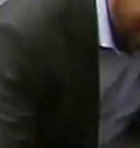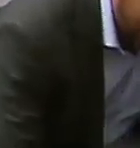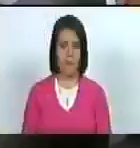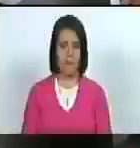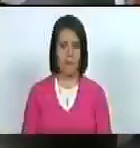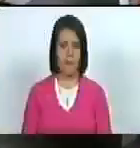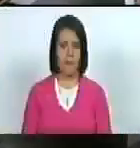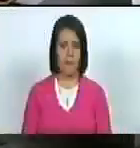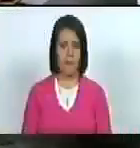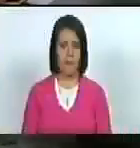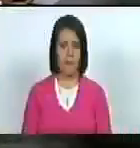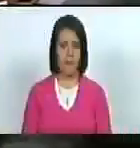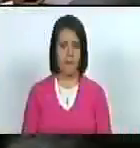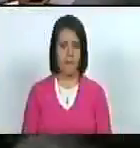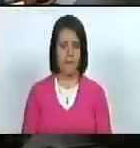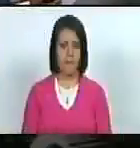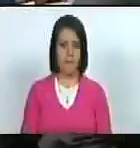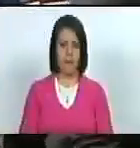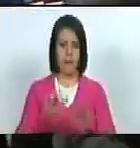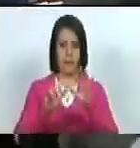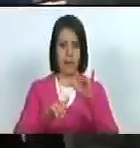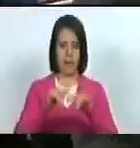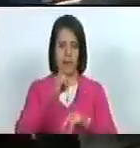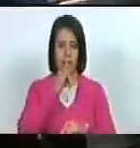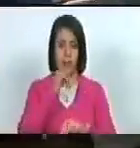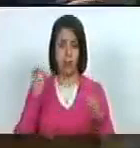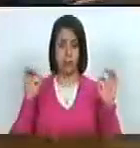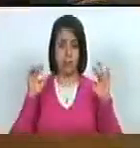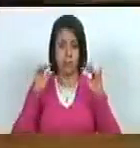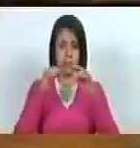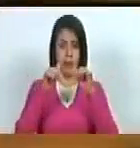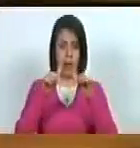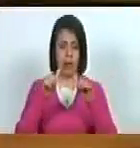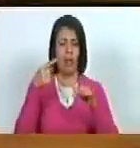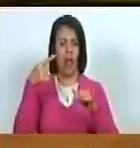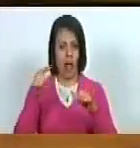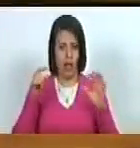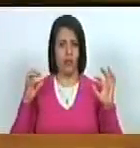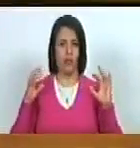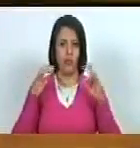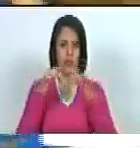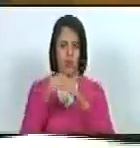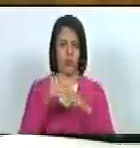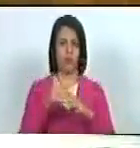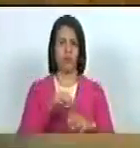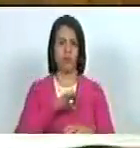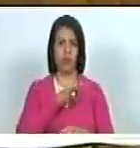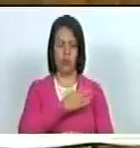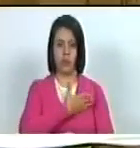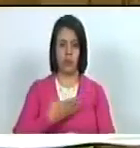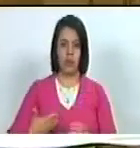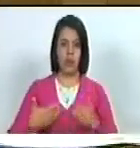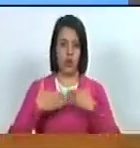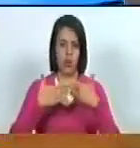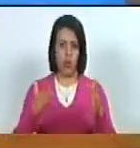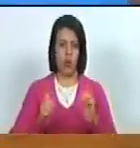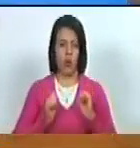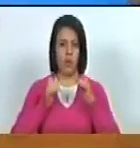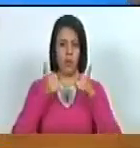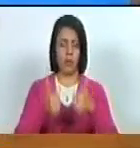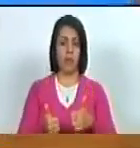Ciudadana Secretaria, sirve de informar si hay quórum. Hay quórum, ciudadano Presidente. Se abre la sesión.